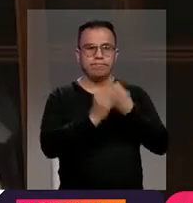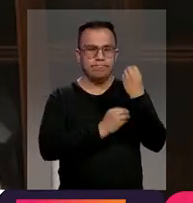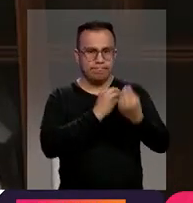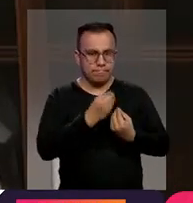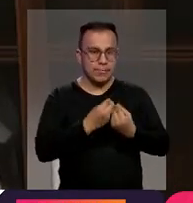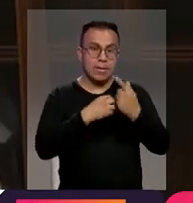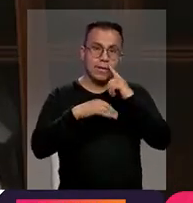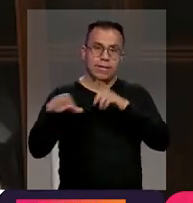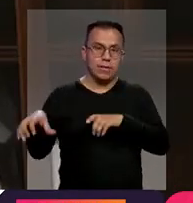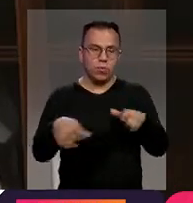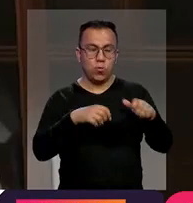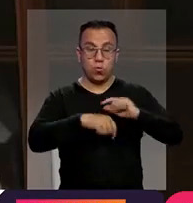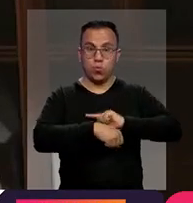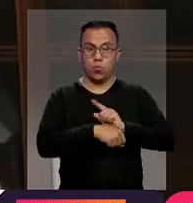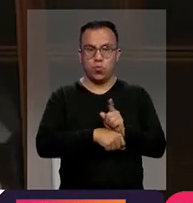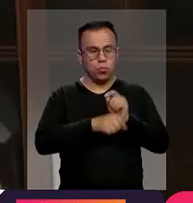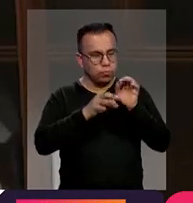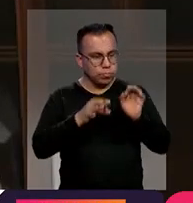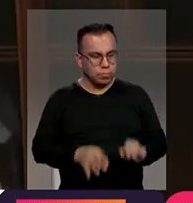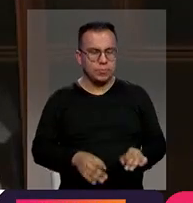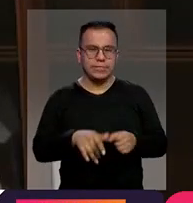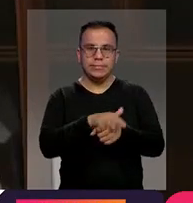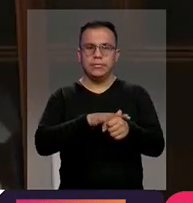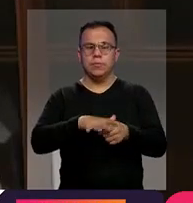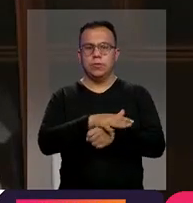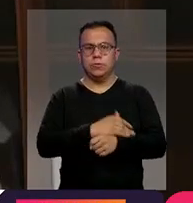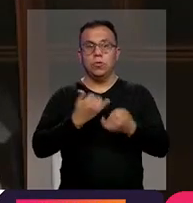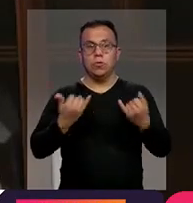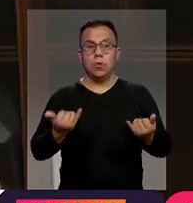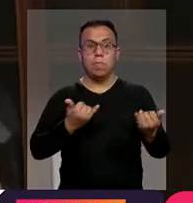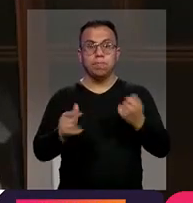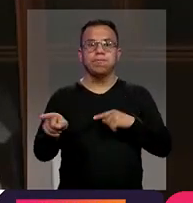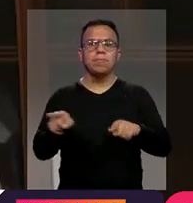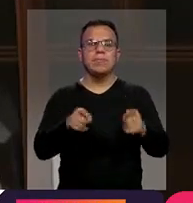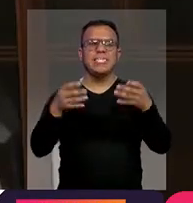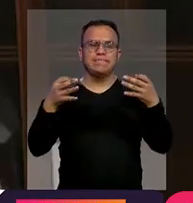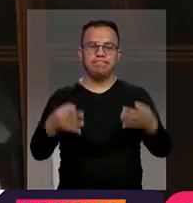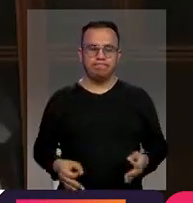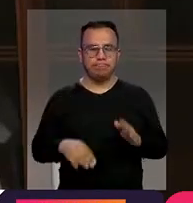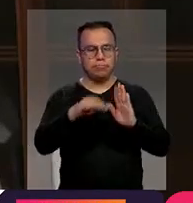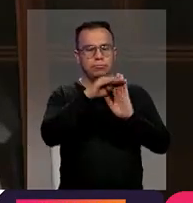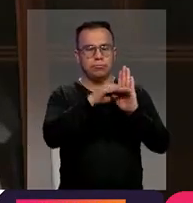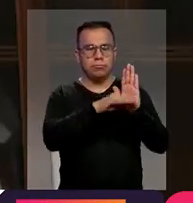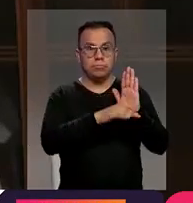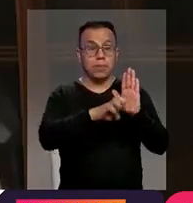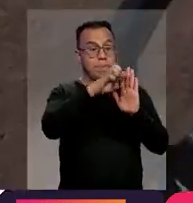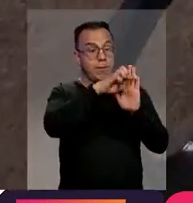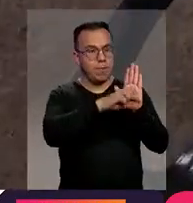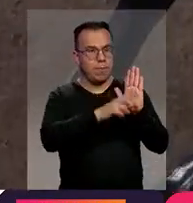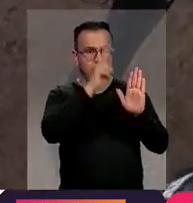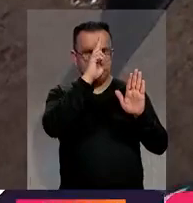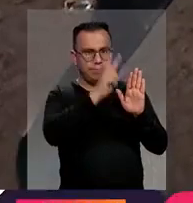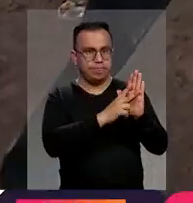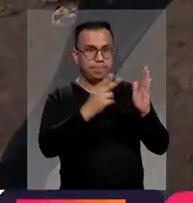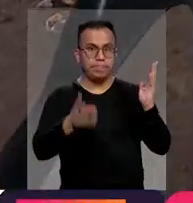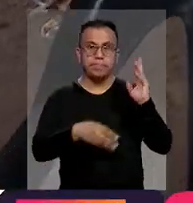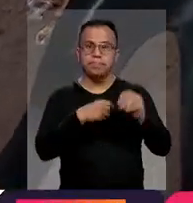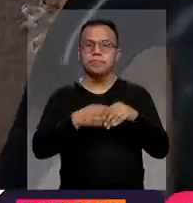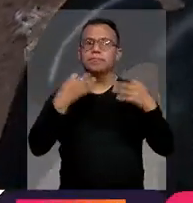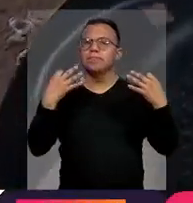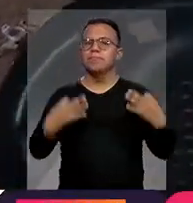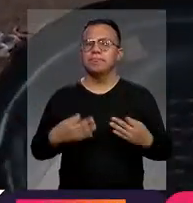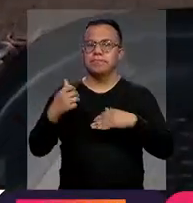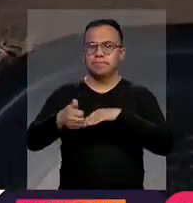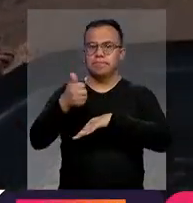los actos urgentes en el lugar de los hechos, siguiendo estrictamente los protocolos establecidos. Señaló finalmente